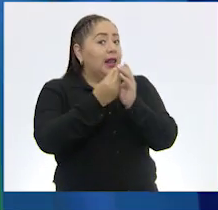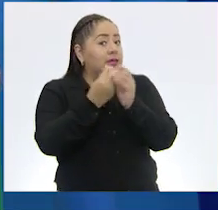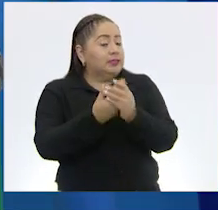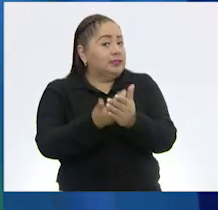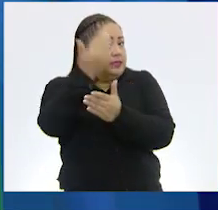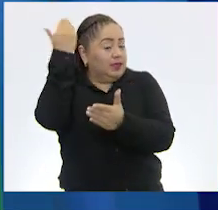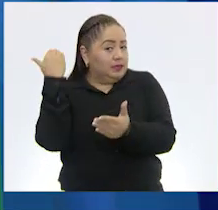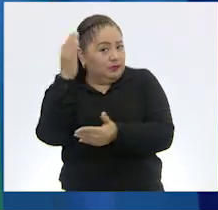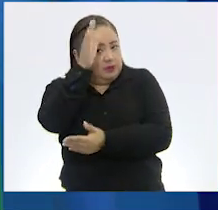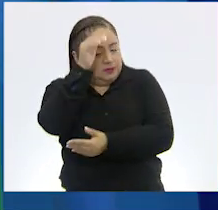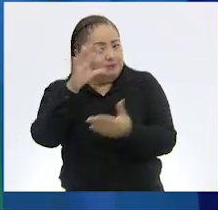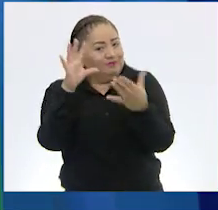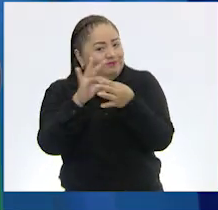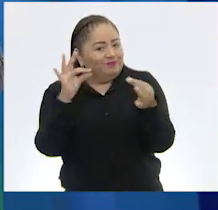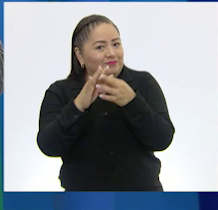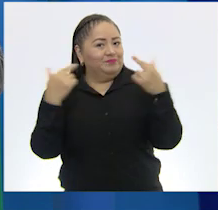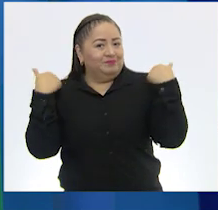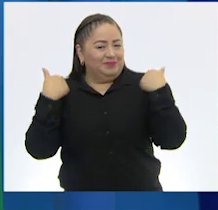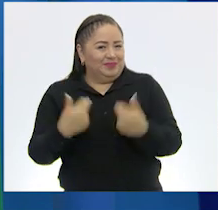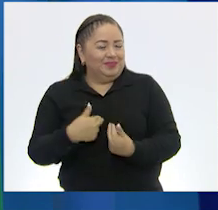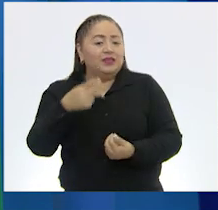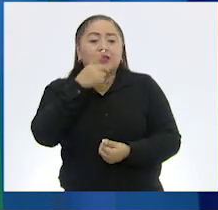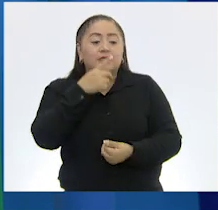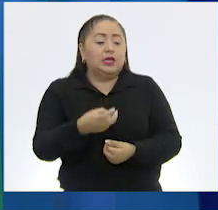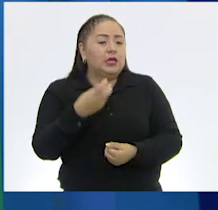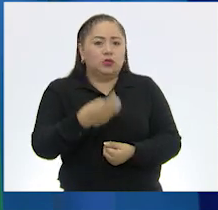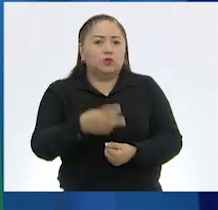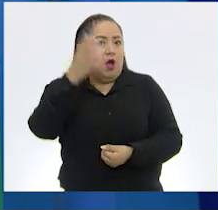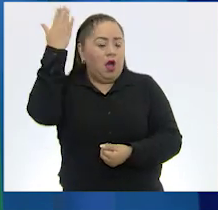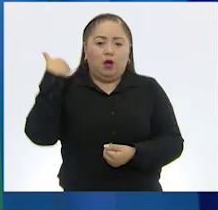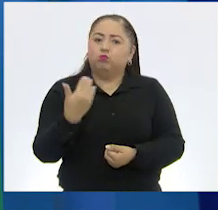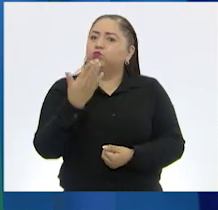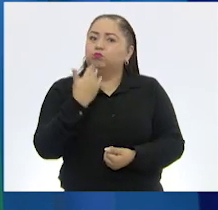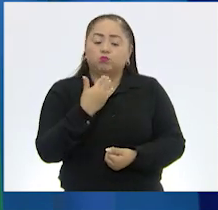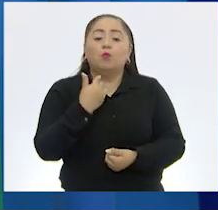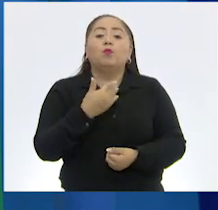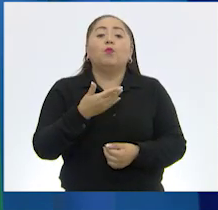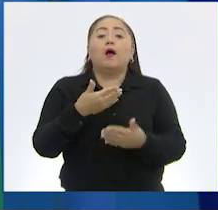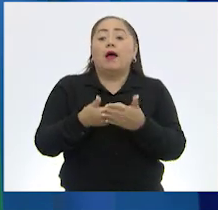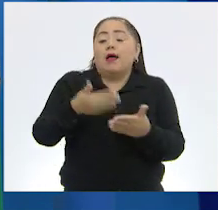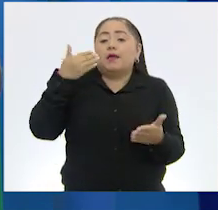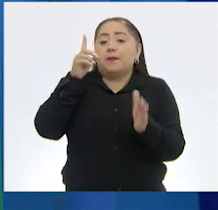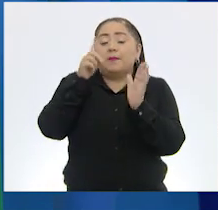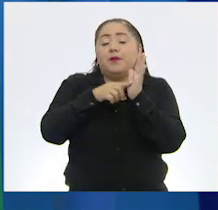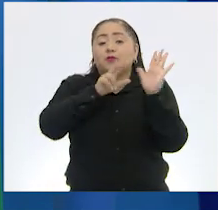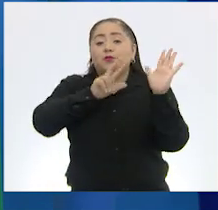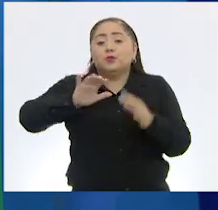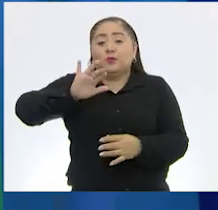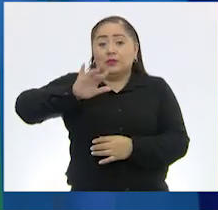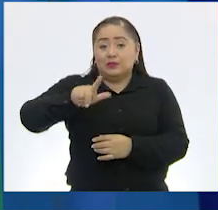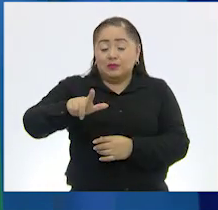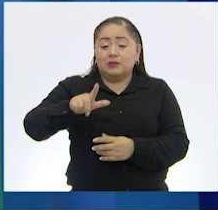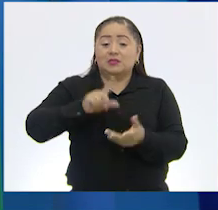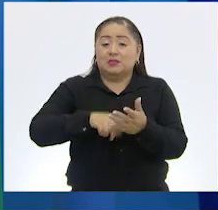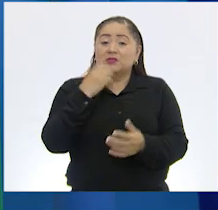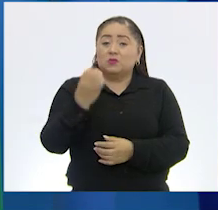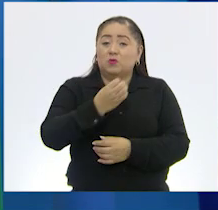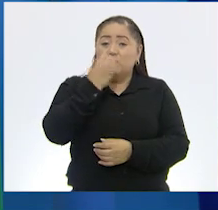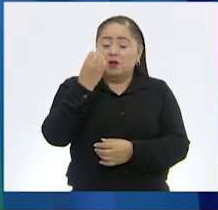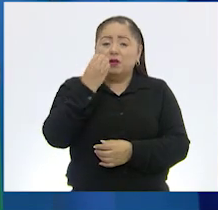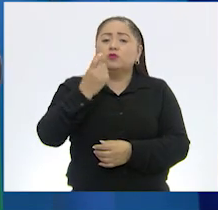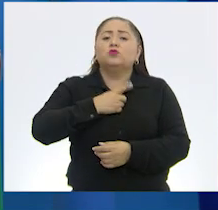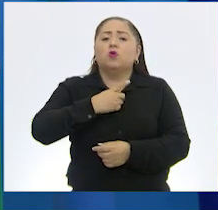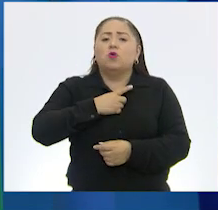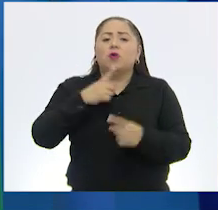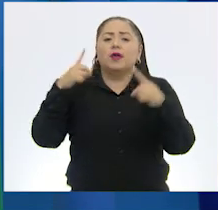pasadas comentamos con la maestra Cecilia que esto no siempre fue así, pues antes de 1857 la educación era